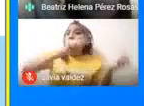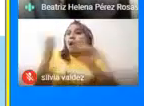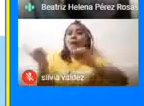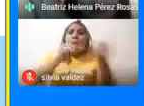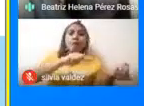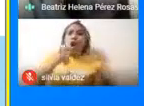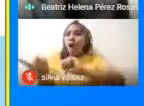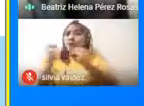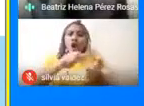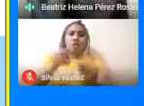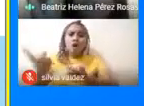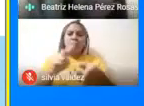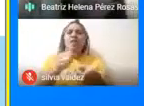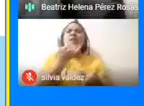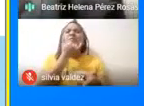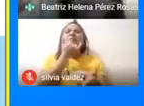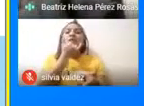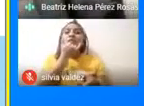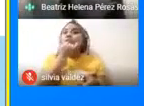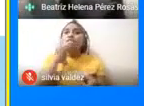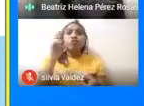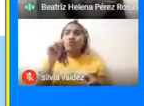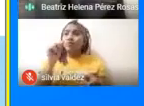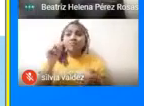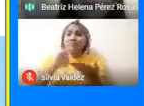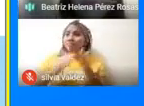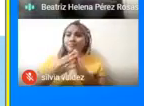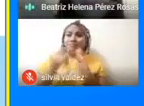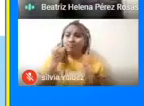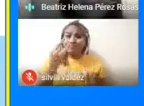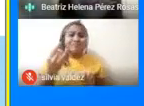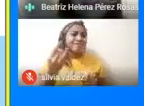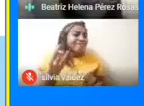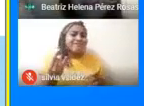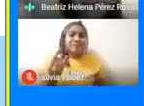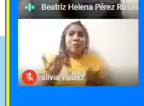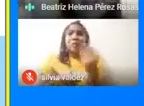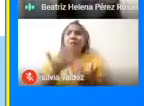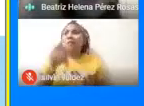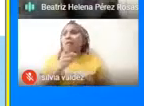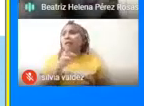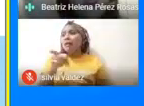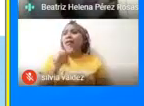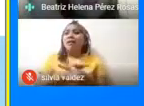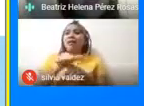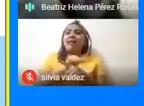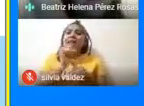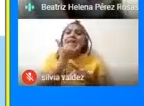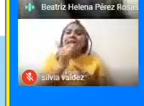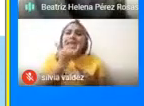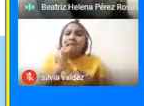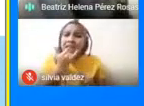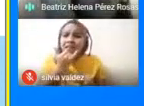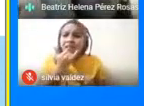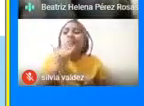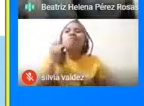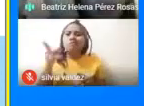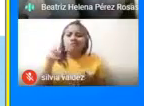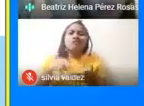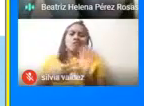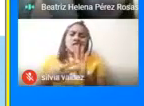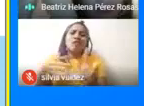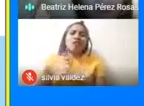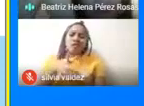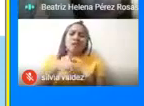entonces resulta que no se armonizan intereses y podemos empezar a entrar en ejercicios erróneos, lo que hace que eso sea una